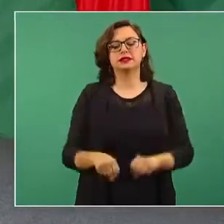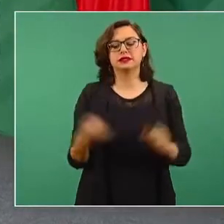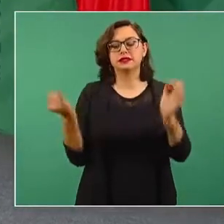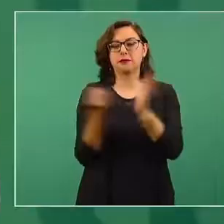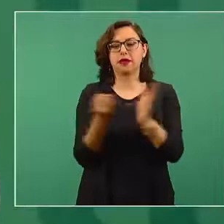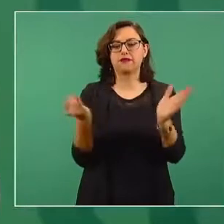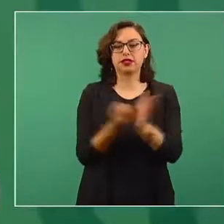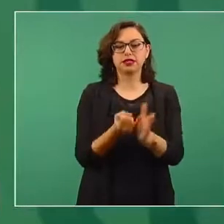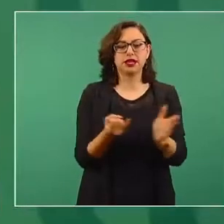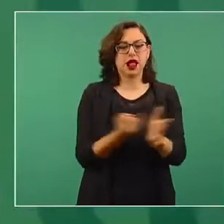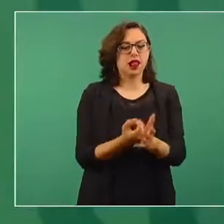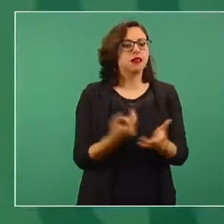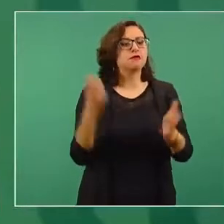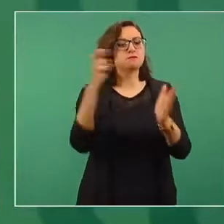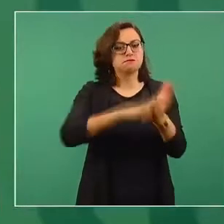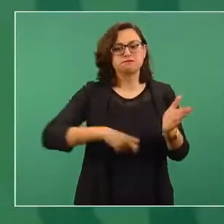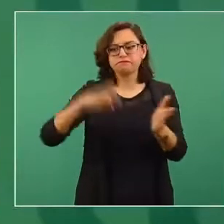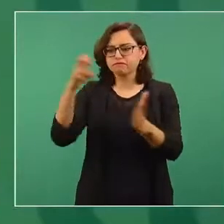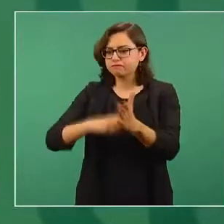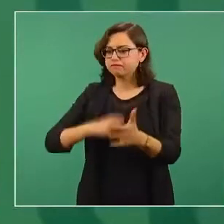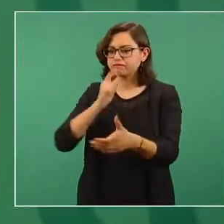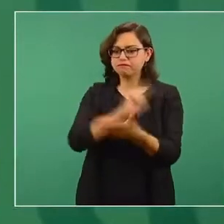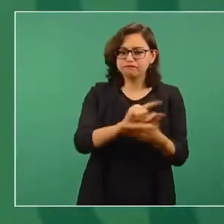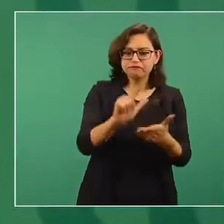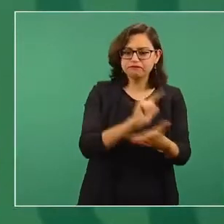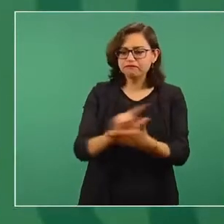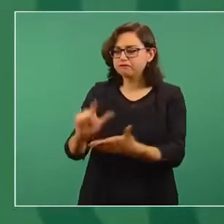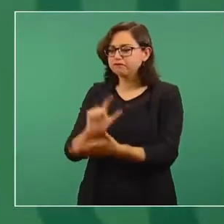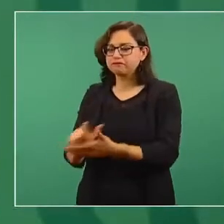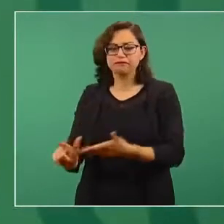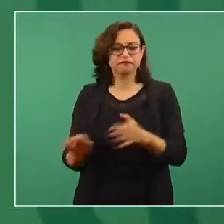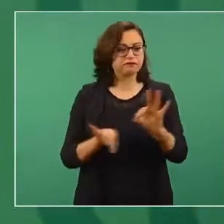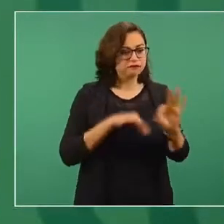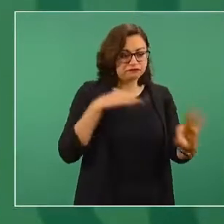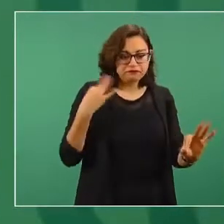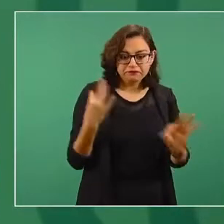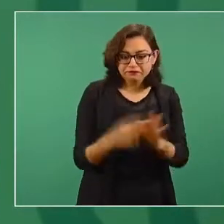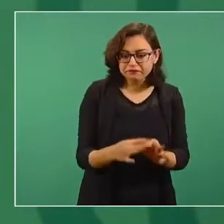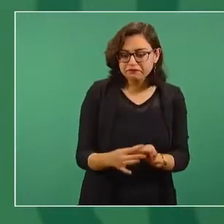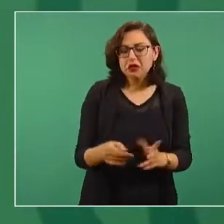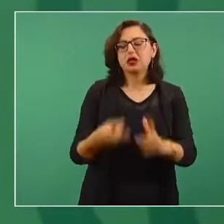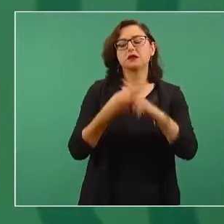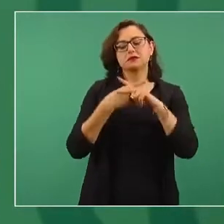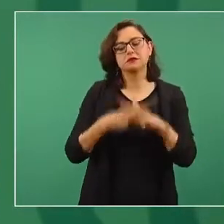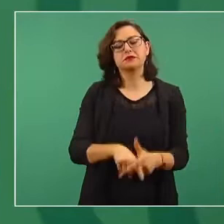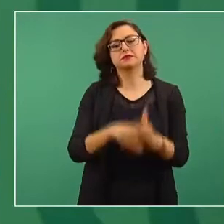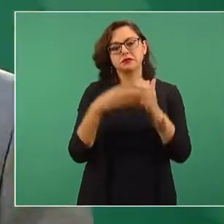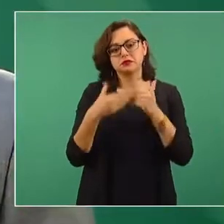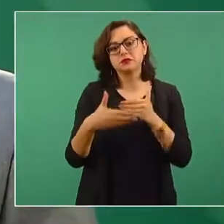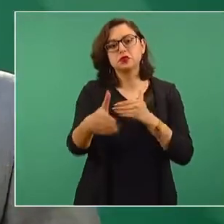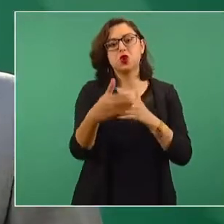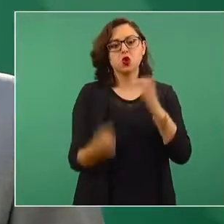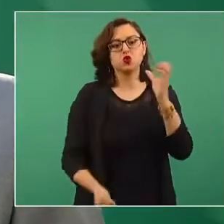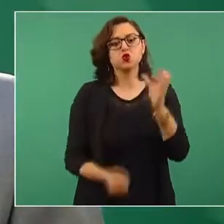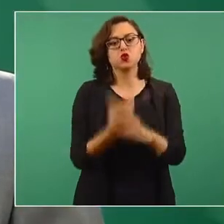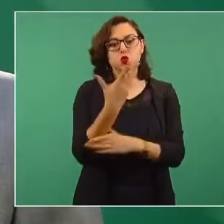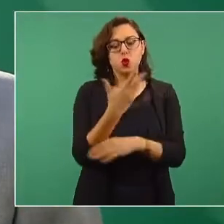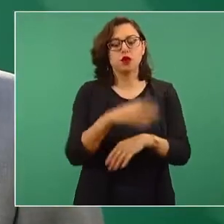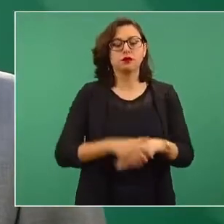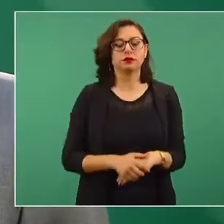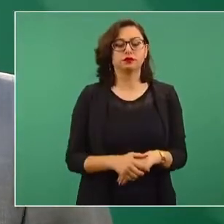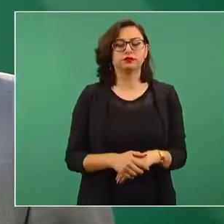Y ya estamos por concluir. Esto es que no haya la